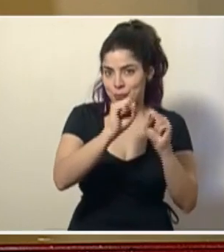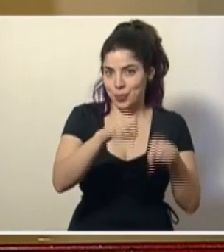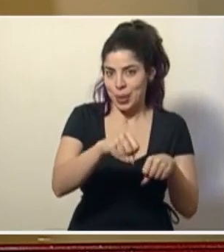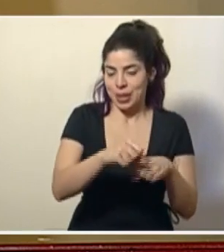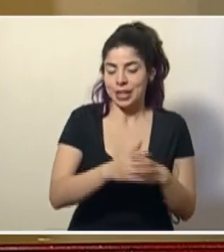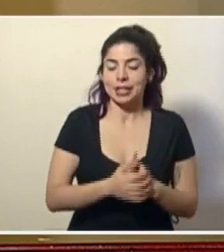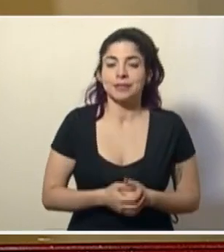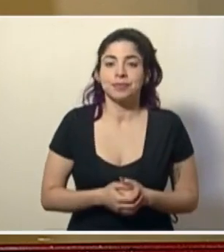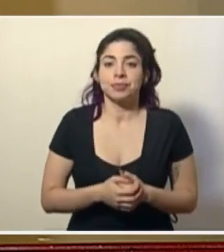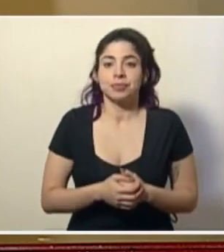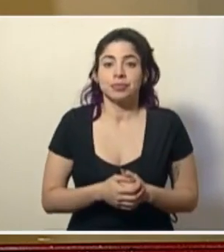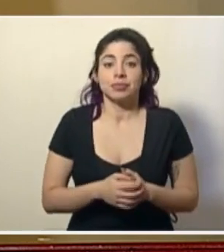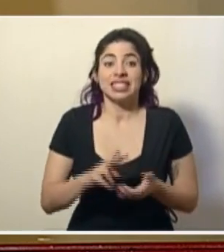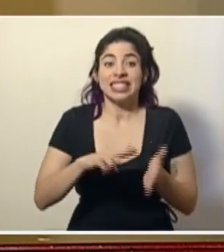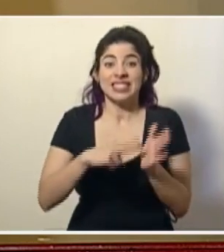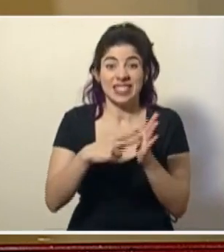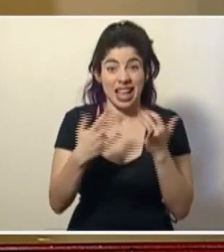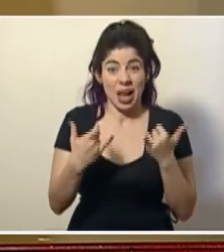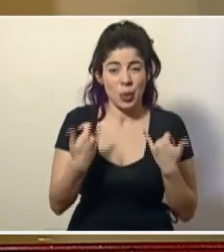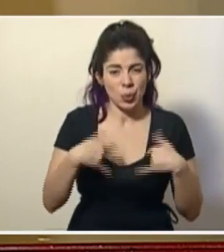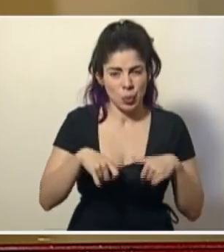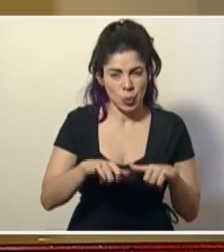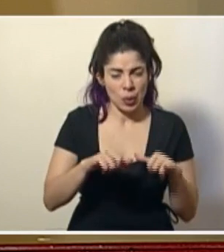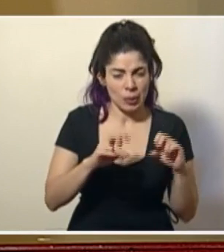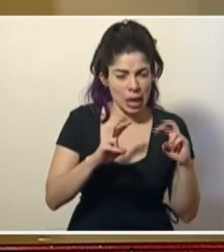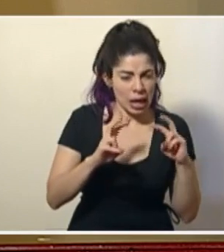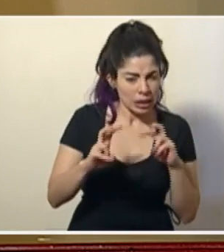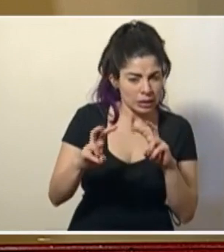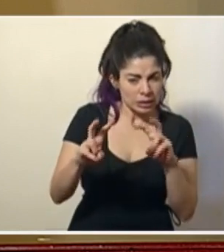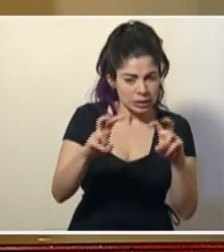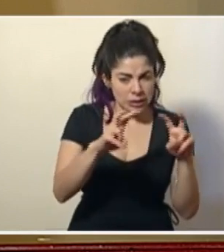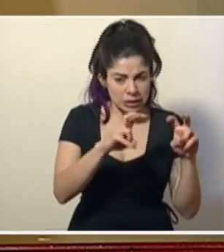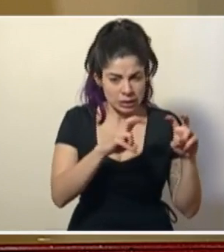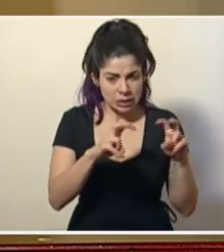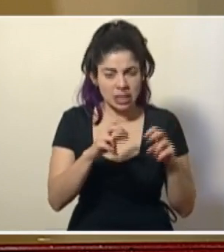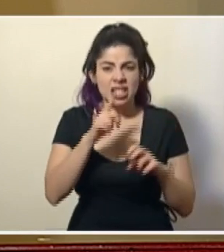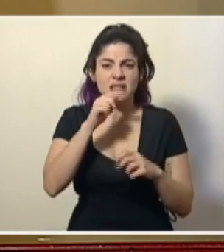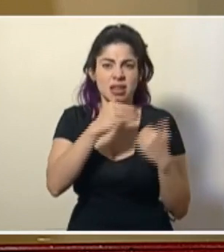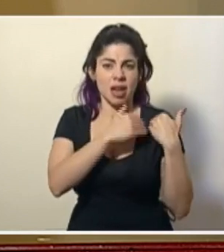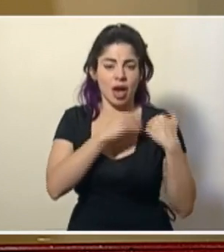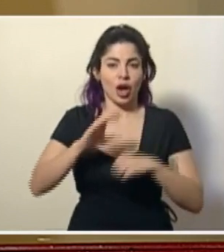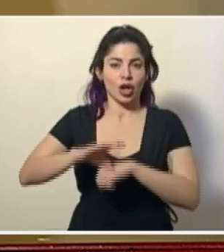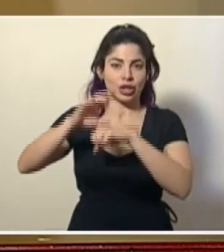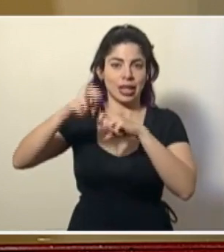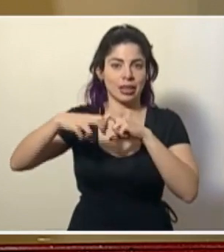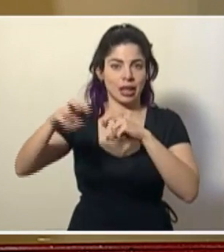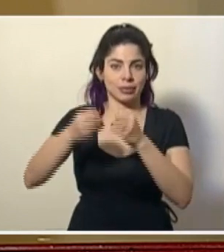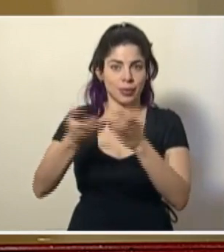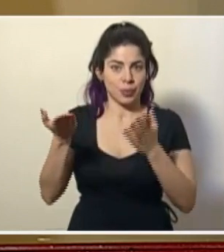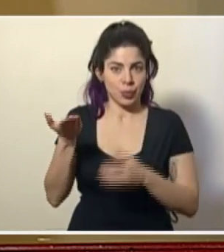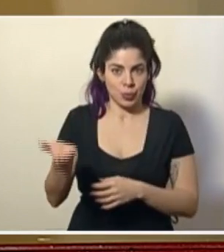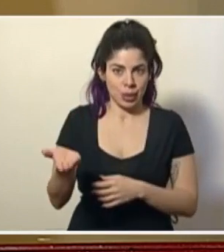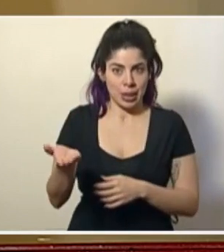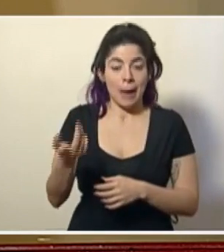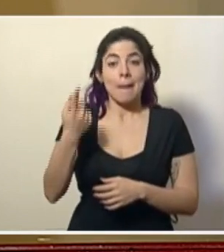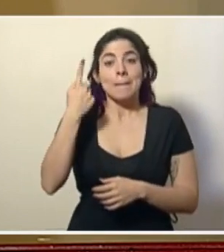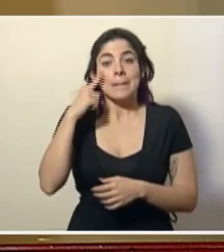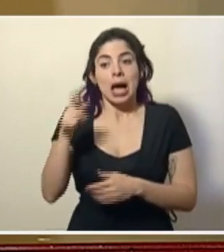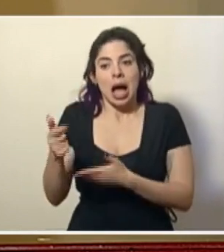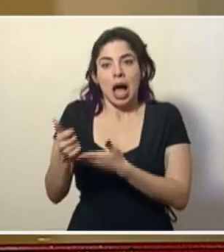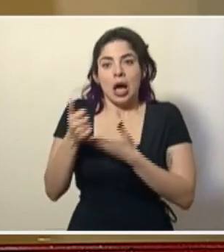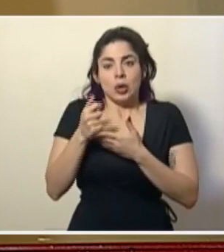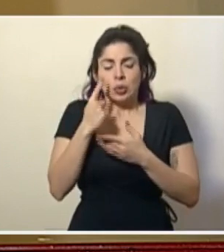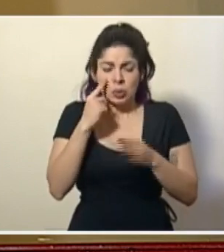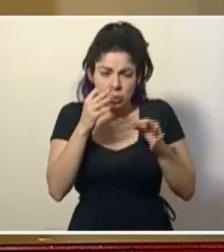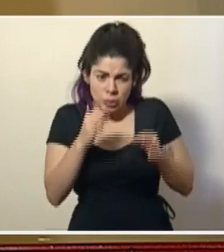De modo tal que estamos analizando todo esto por medio del Consejo de Transporte Público para